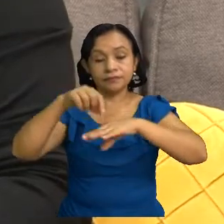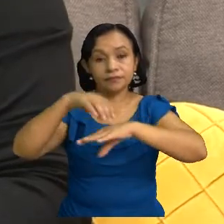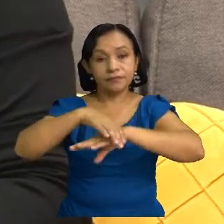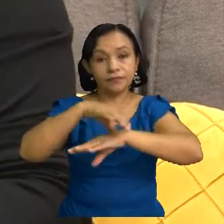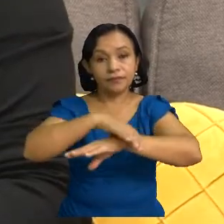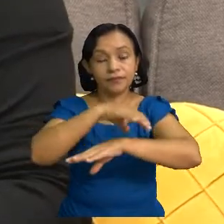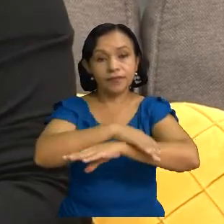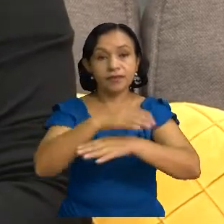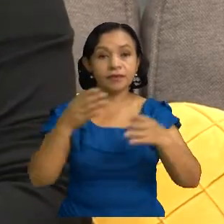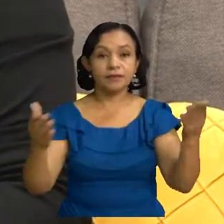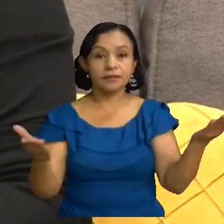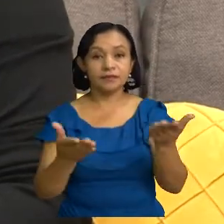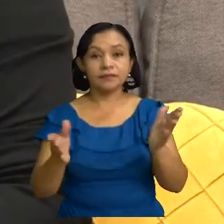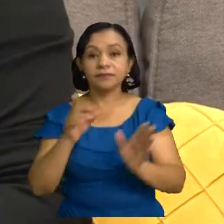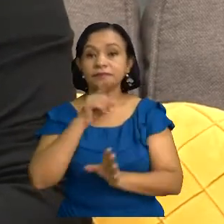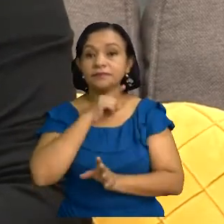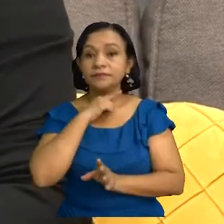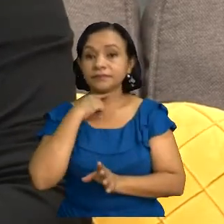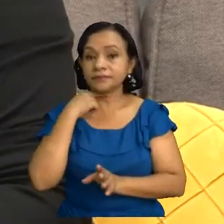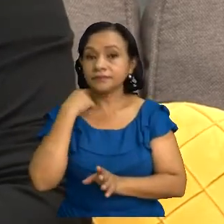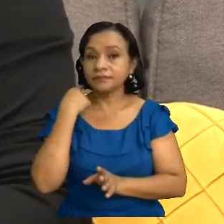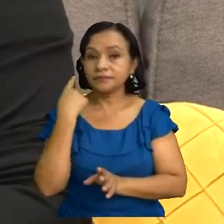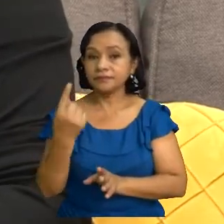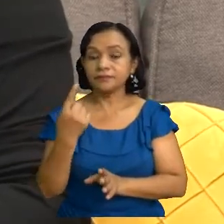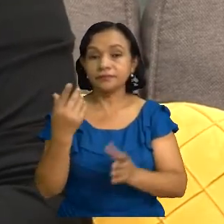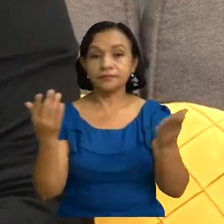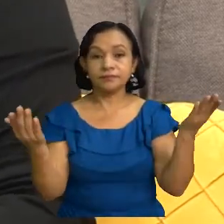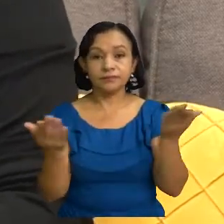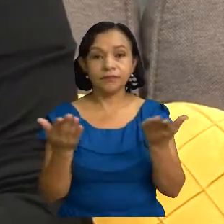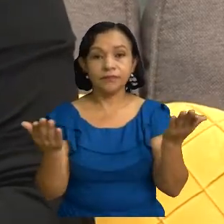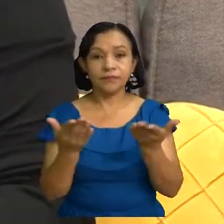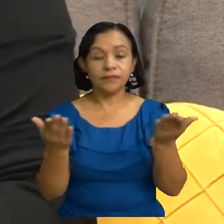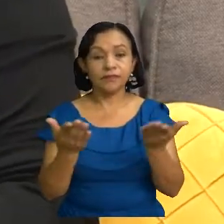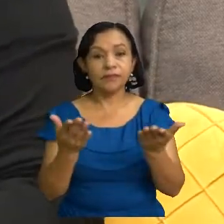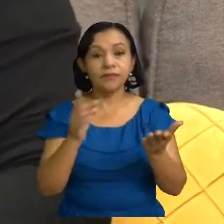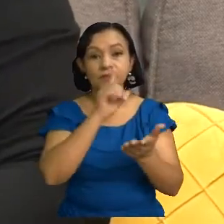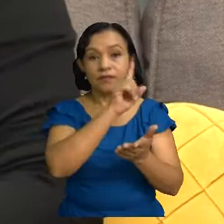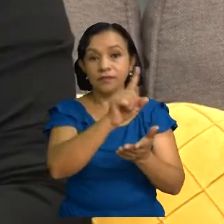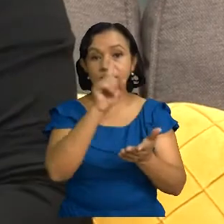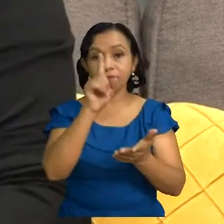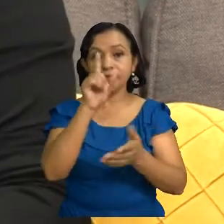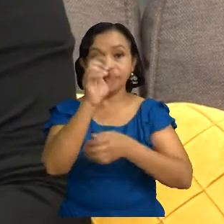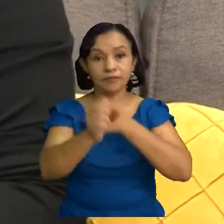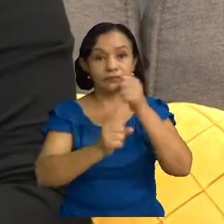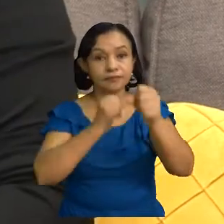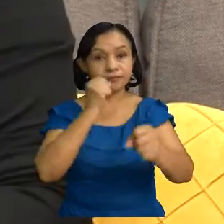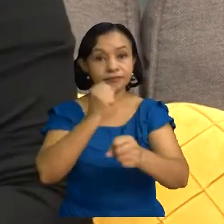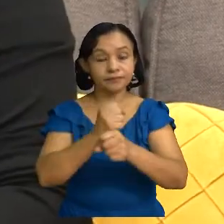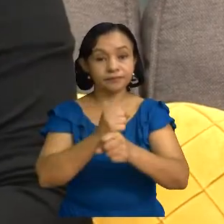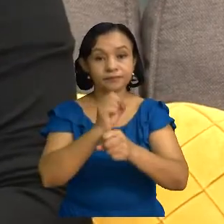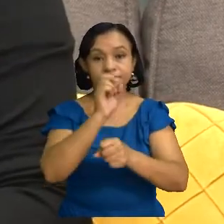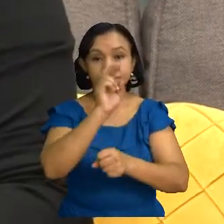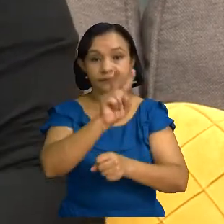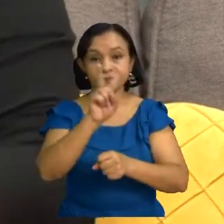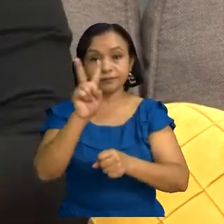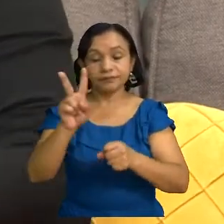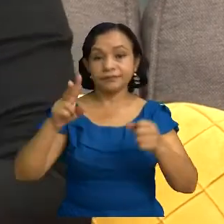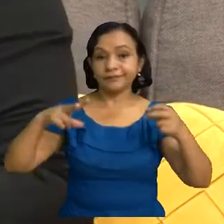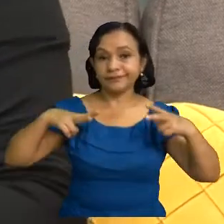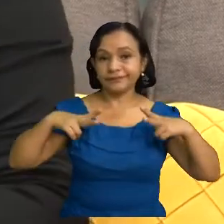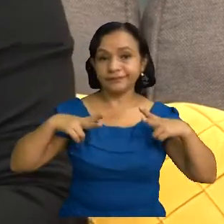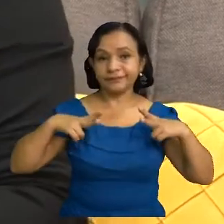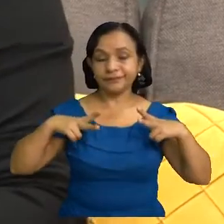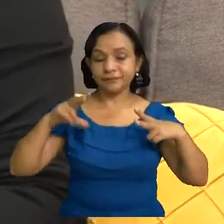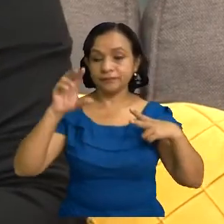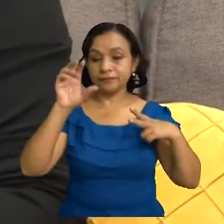si bien es cierto estamos a 11 años a brito el 22 de abril de que naciones unidas